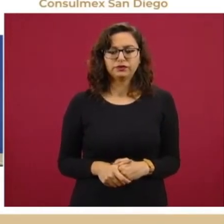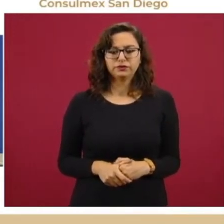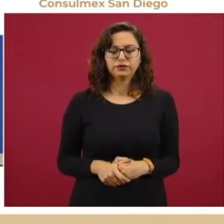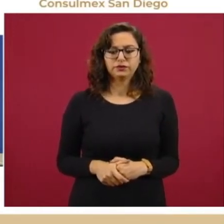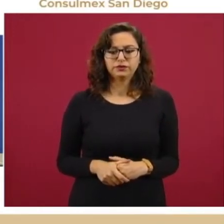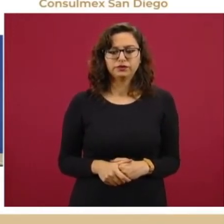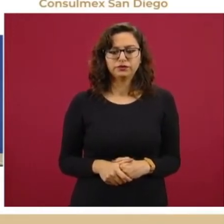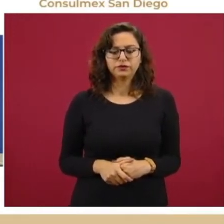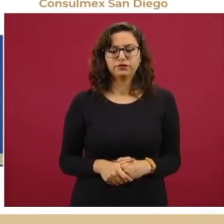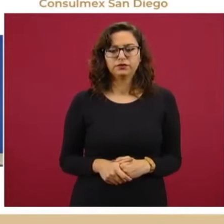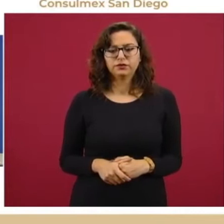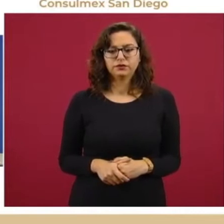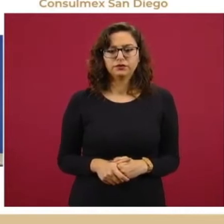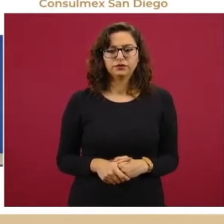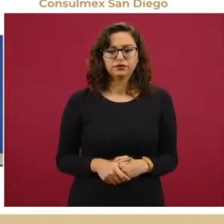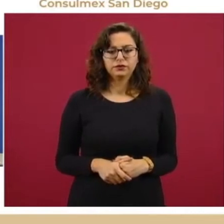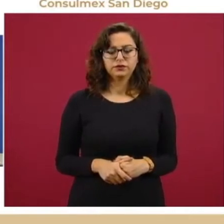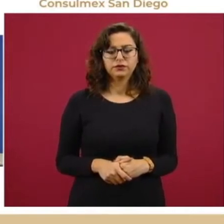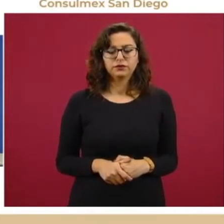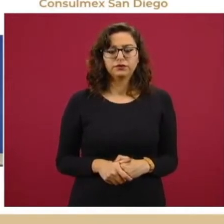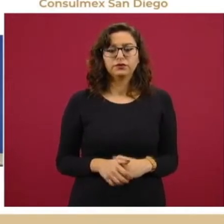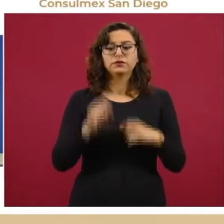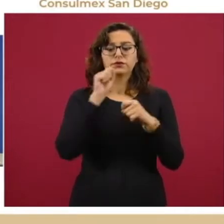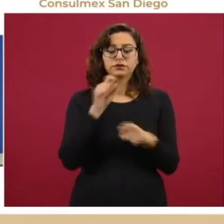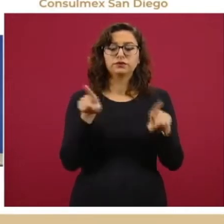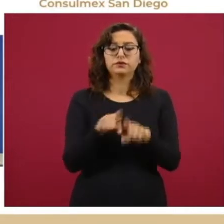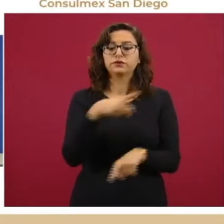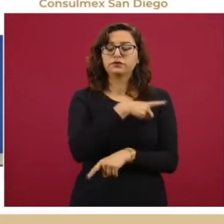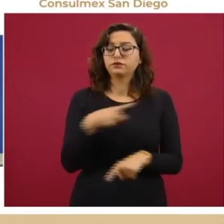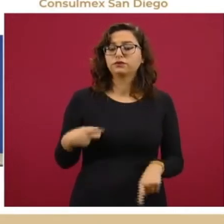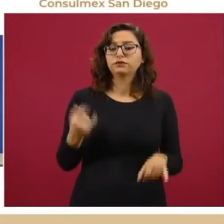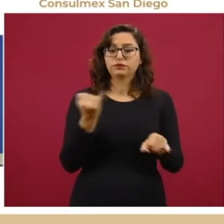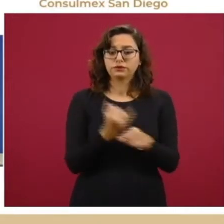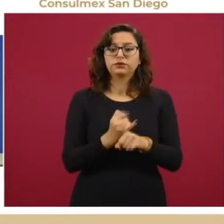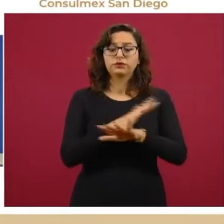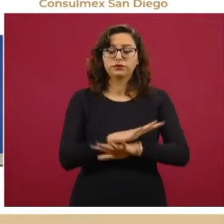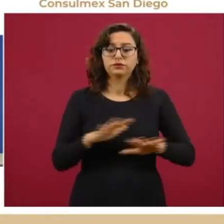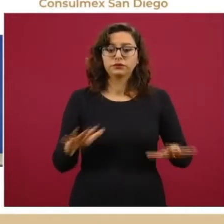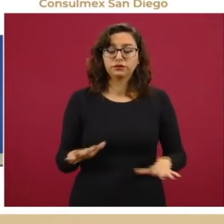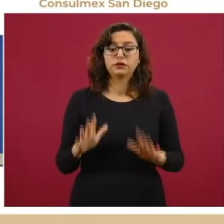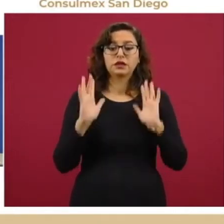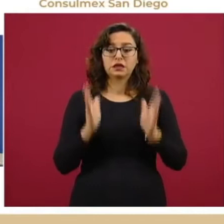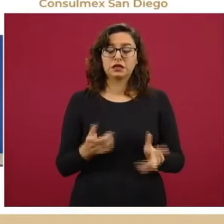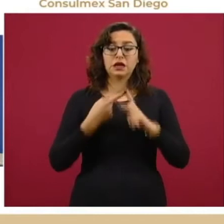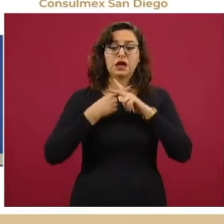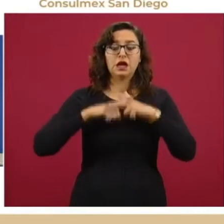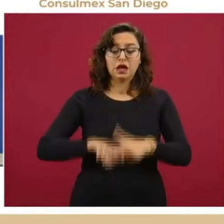Ana y San Diego. También informarles que hay una campaña en curso de